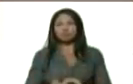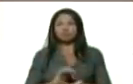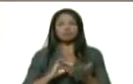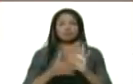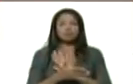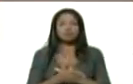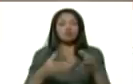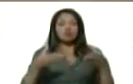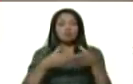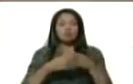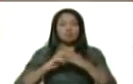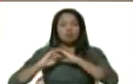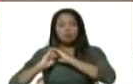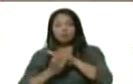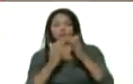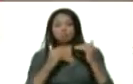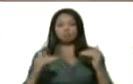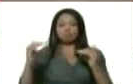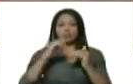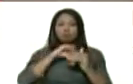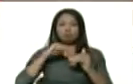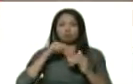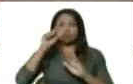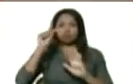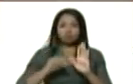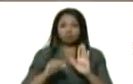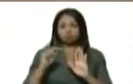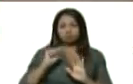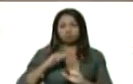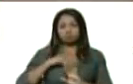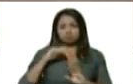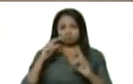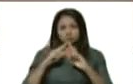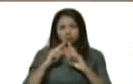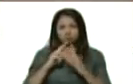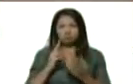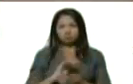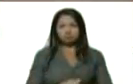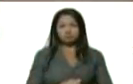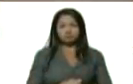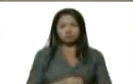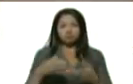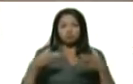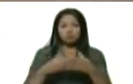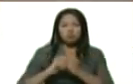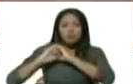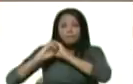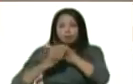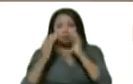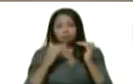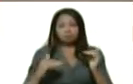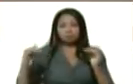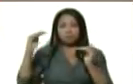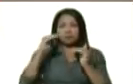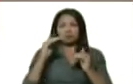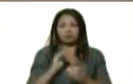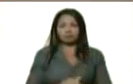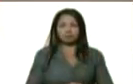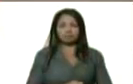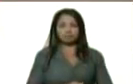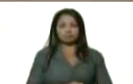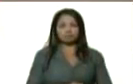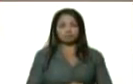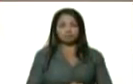de béisbol mayor. Nosotros somos la menor, será. La liga de béisbol mayor, la Major